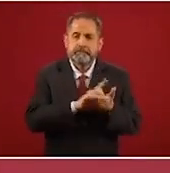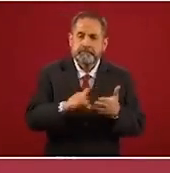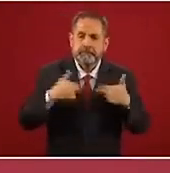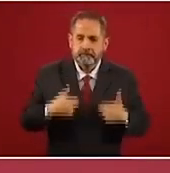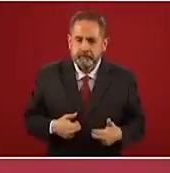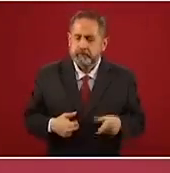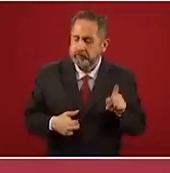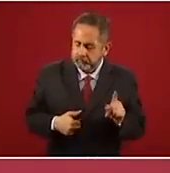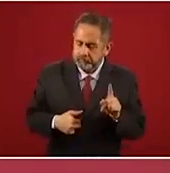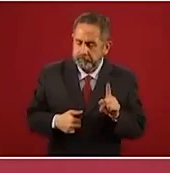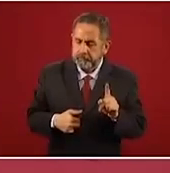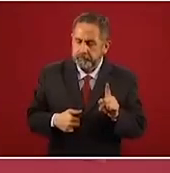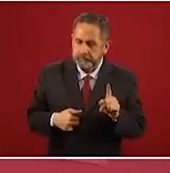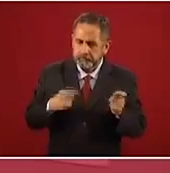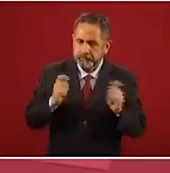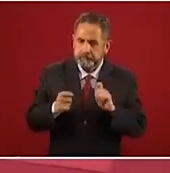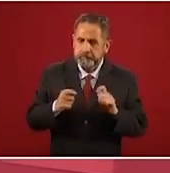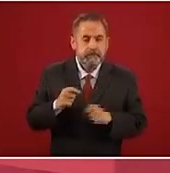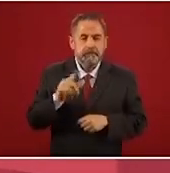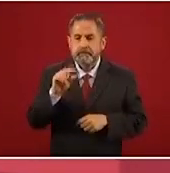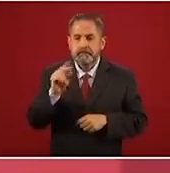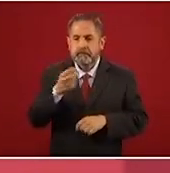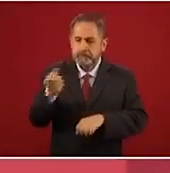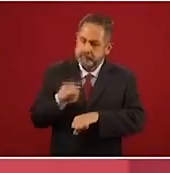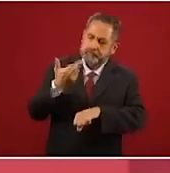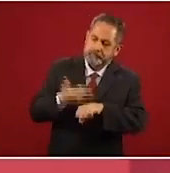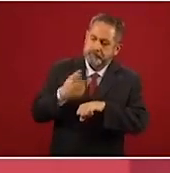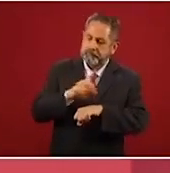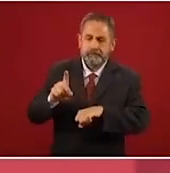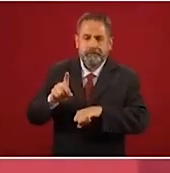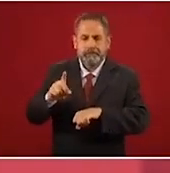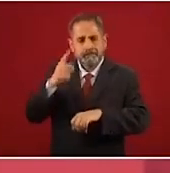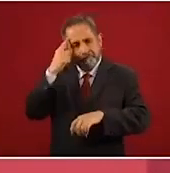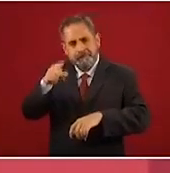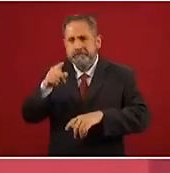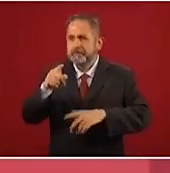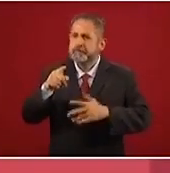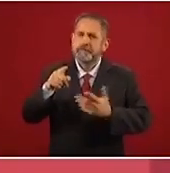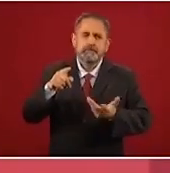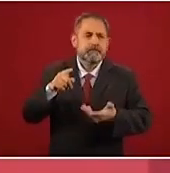Humanos. Ya no es la Secretaría para